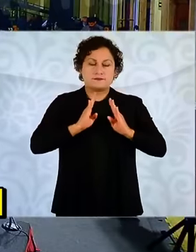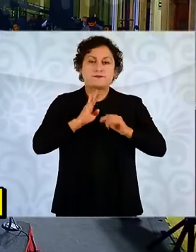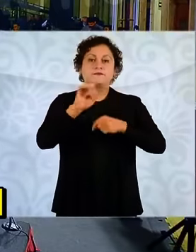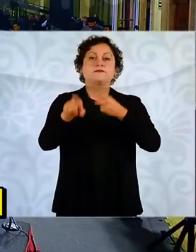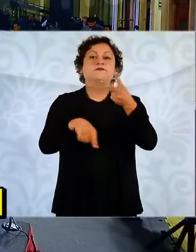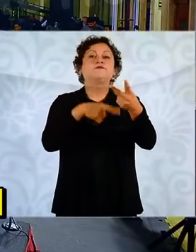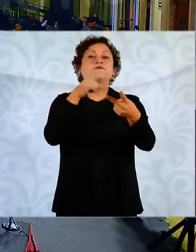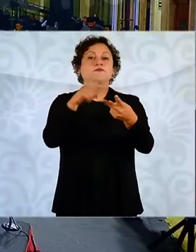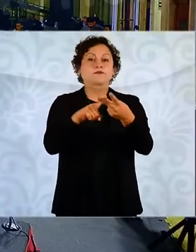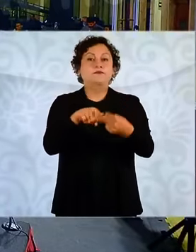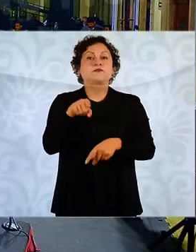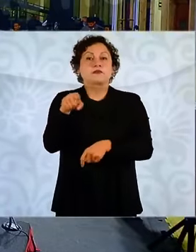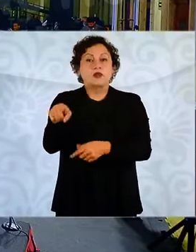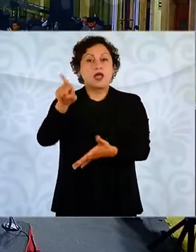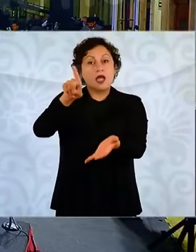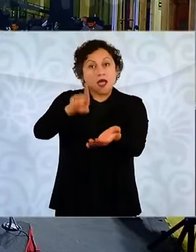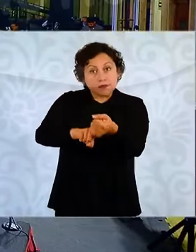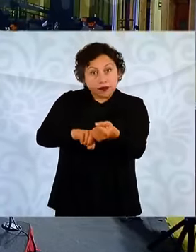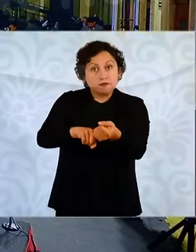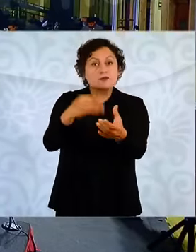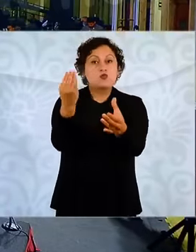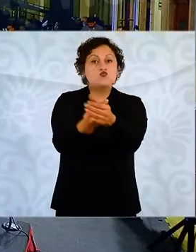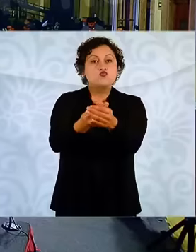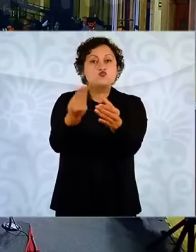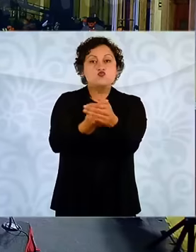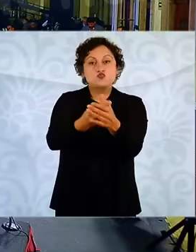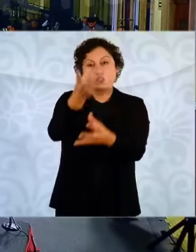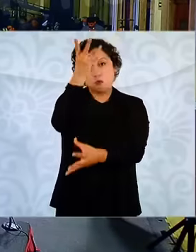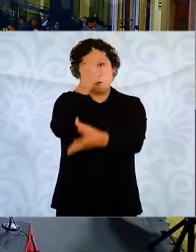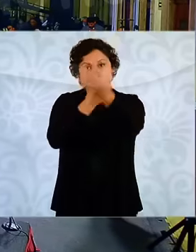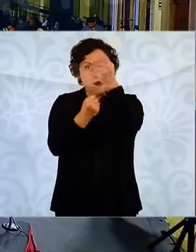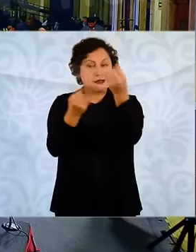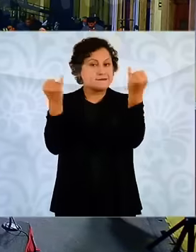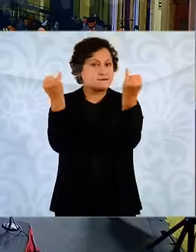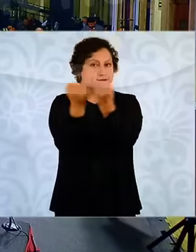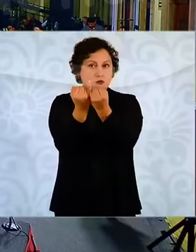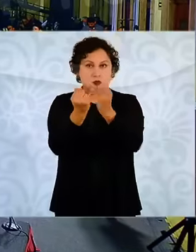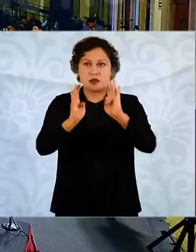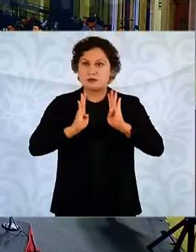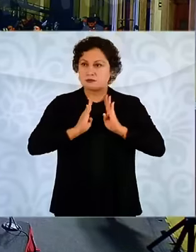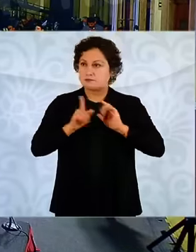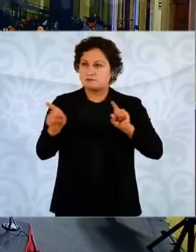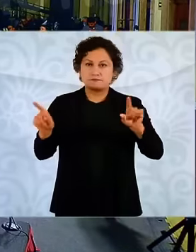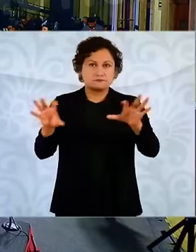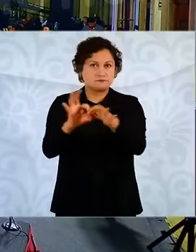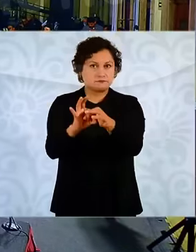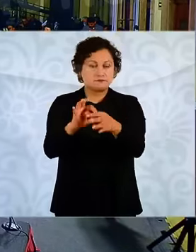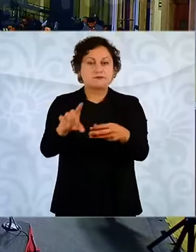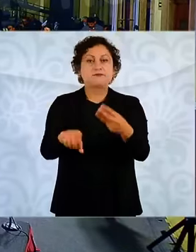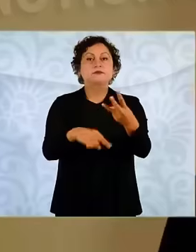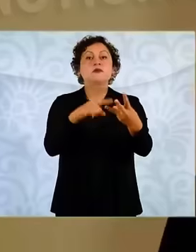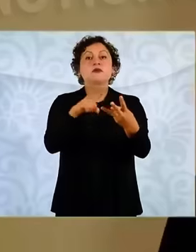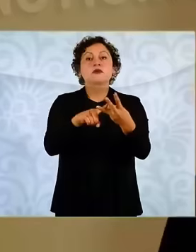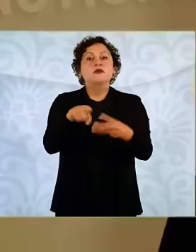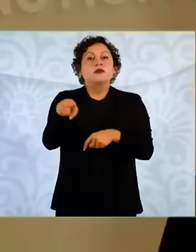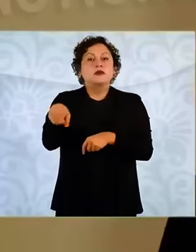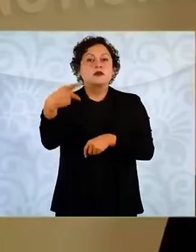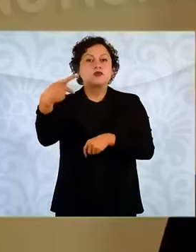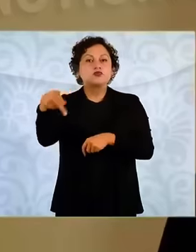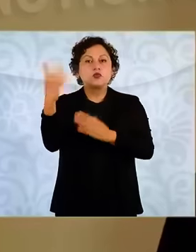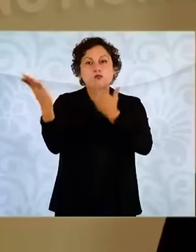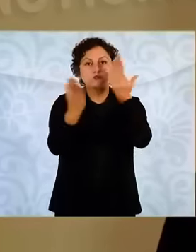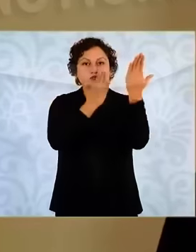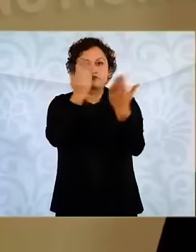Tienen la capacitación que reciben los elementos del Ejército. Tienen su propia carrera.